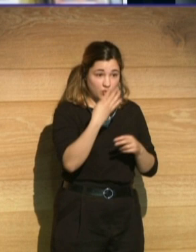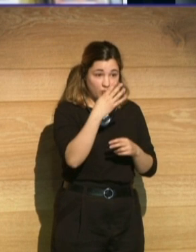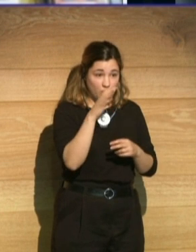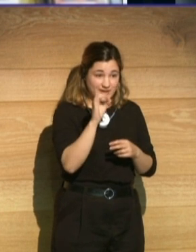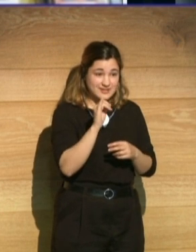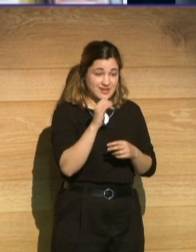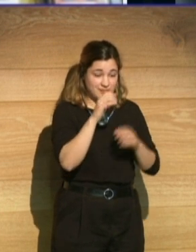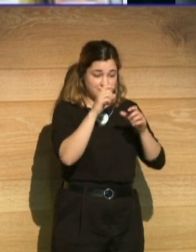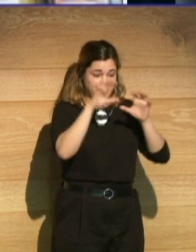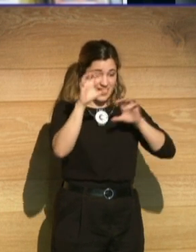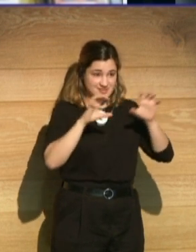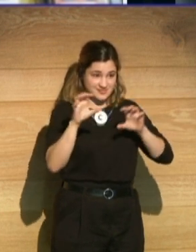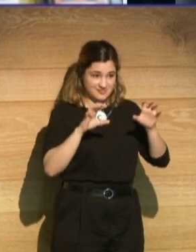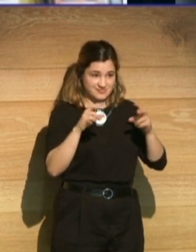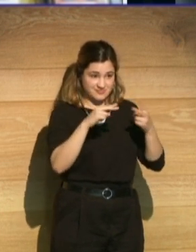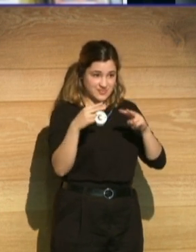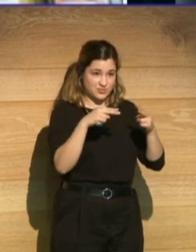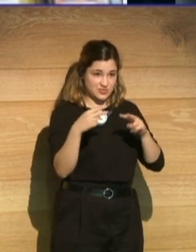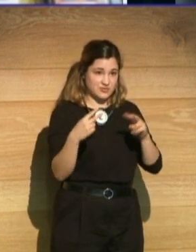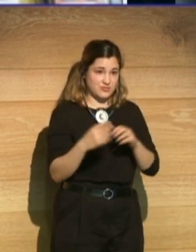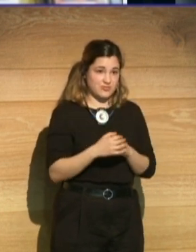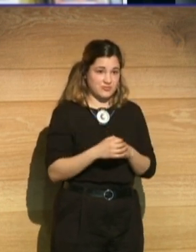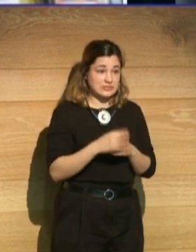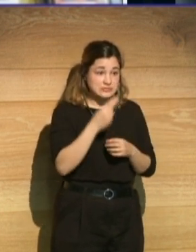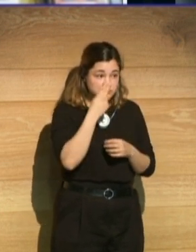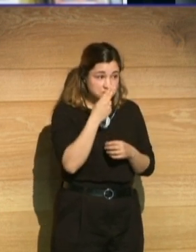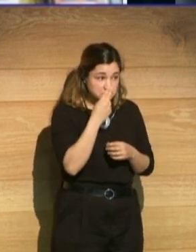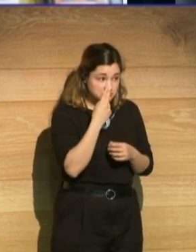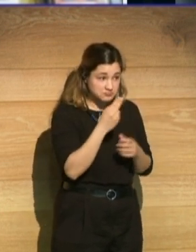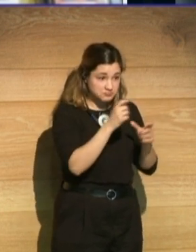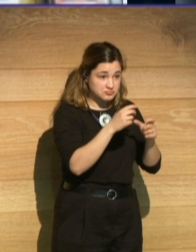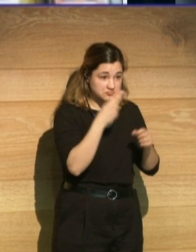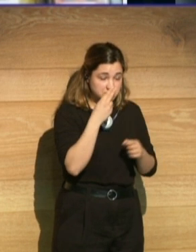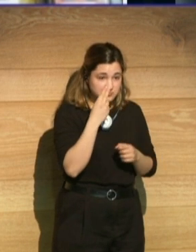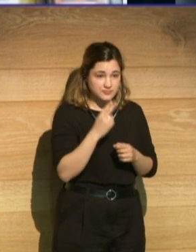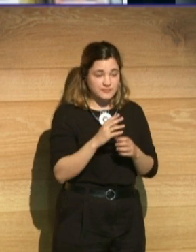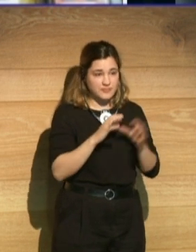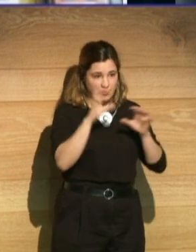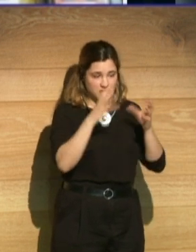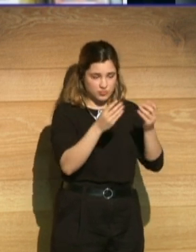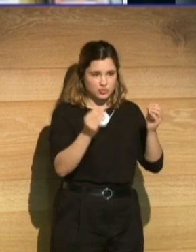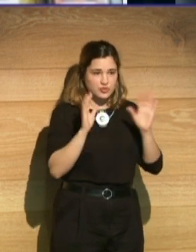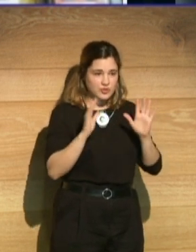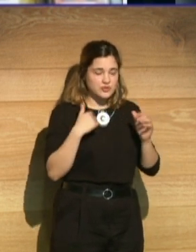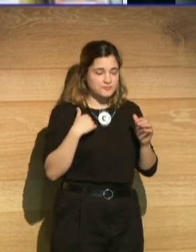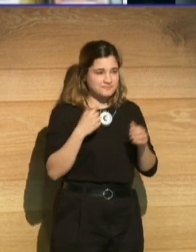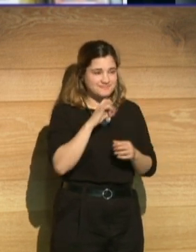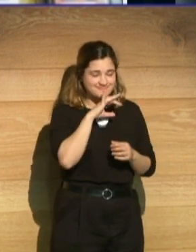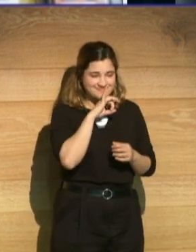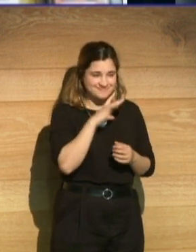40 países, levanta bastante interés, apreciación en muchos países, pero estoy especialmente contento